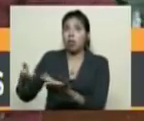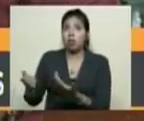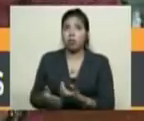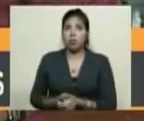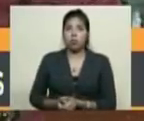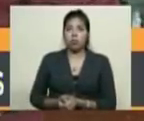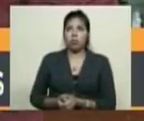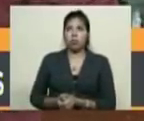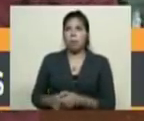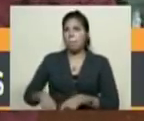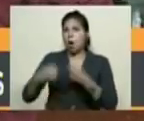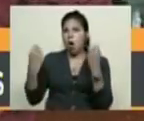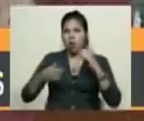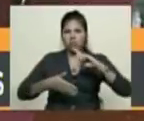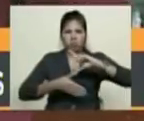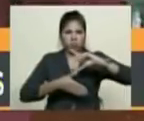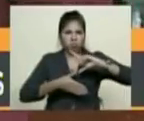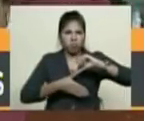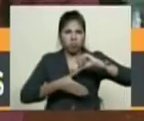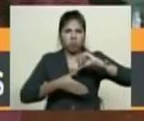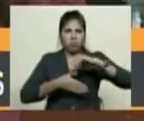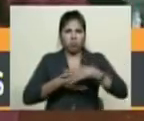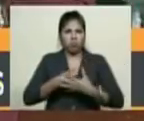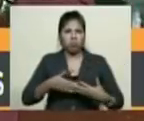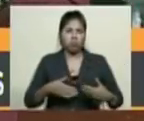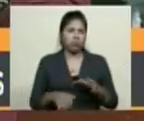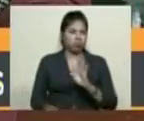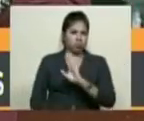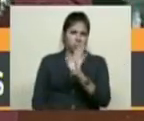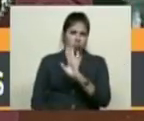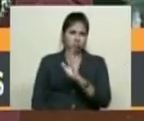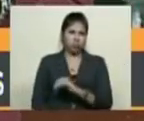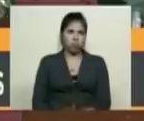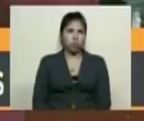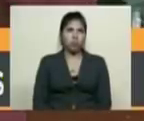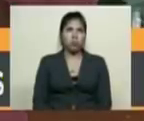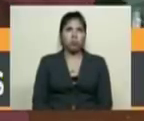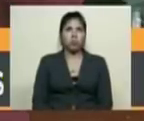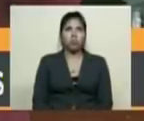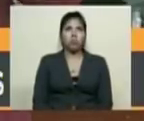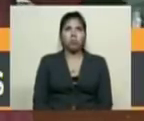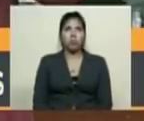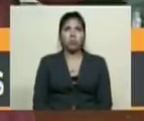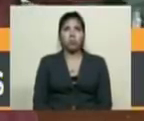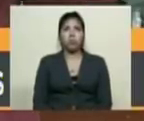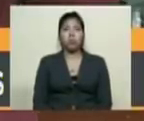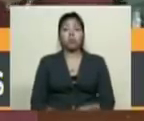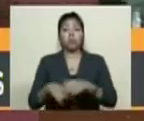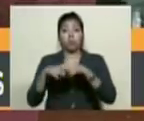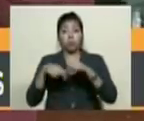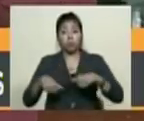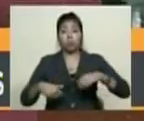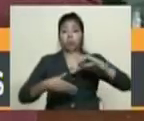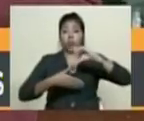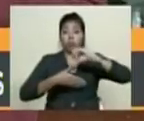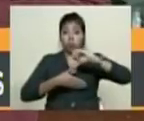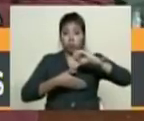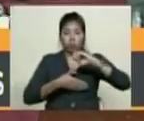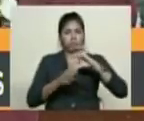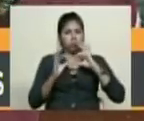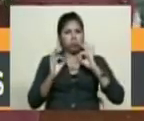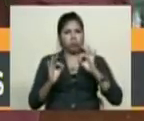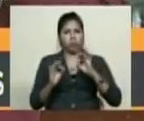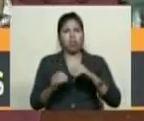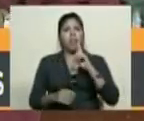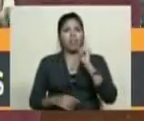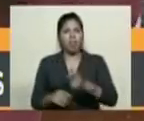a destruir el legado de los libertadores. UNASUR es legado de toda América del Sur y merece